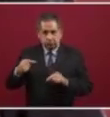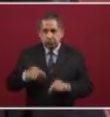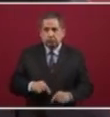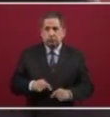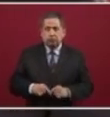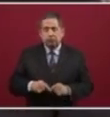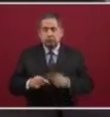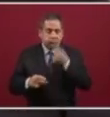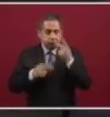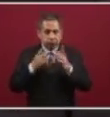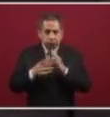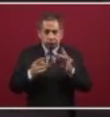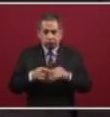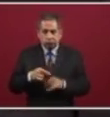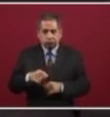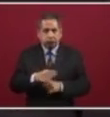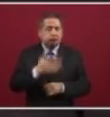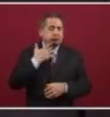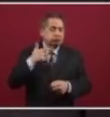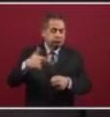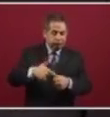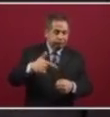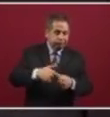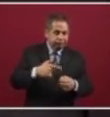se habló mucho del huachicol?